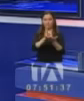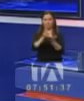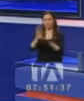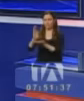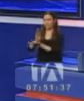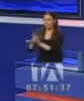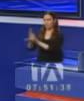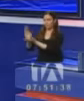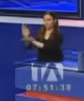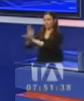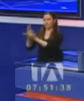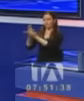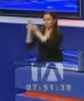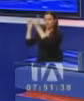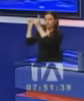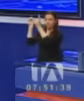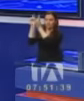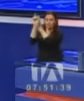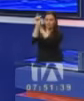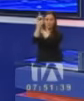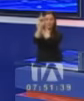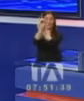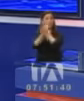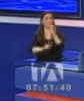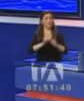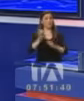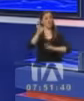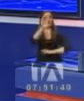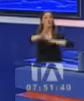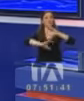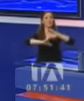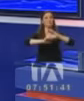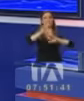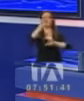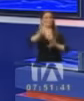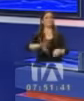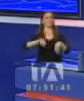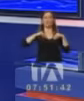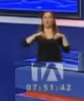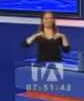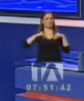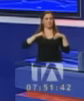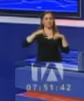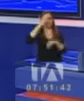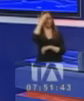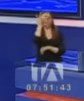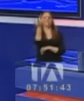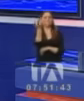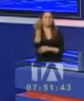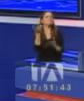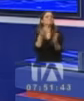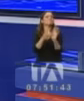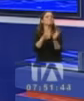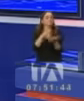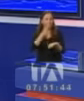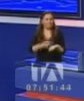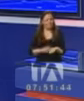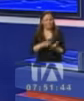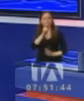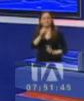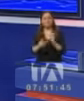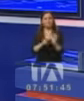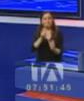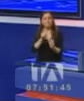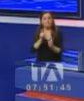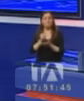del condado, donde protagonizaron una marcha. Pero, ¿qué son los Quito Cables? ¿Qué contempla el proyecto realmente? ¿Cuántas